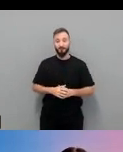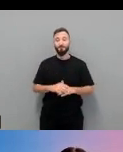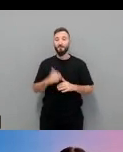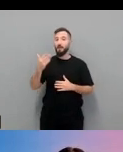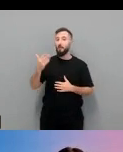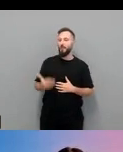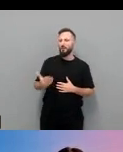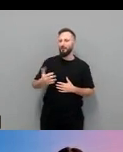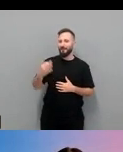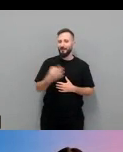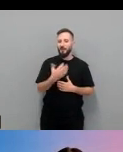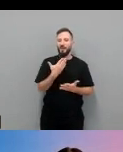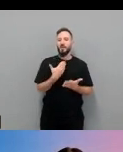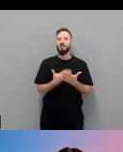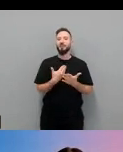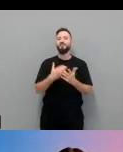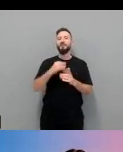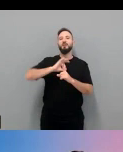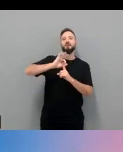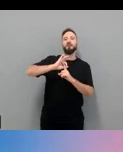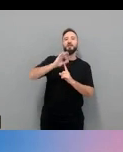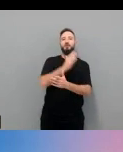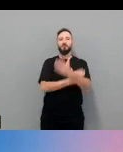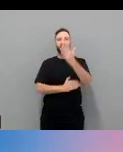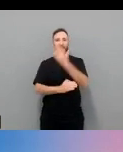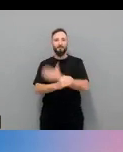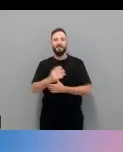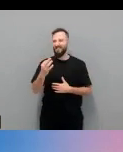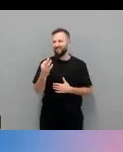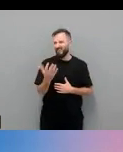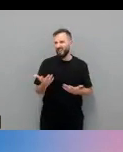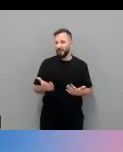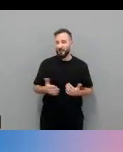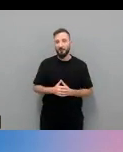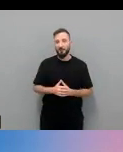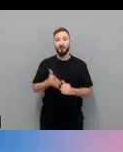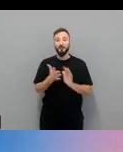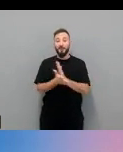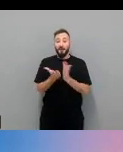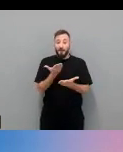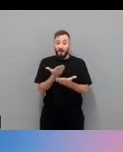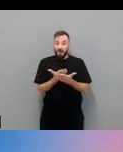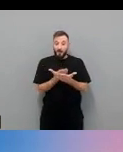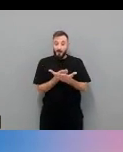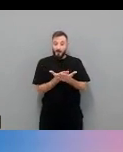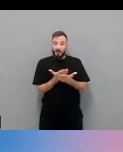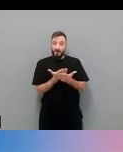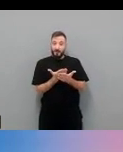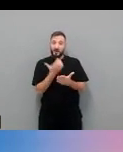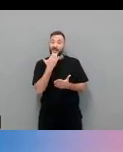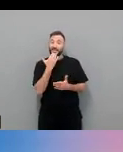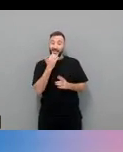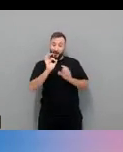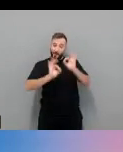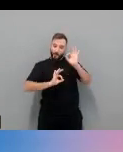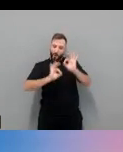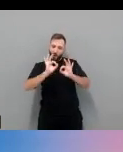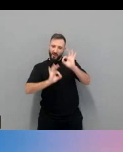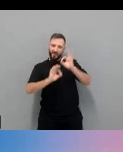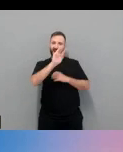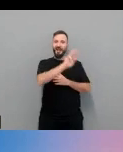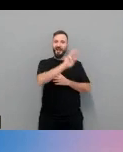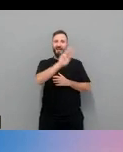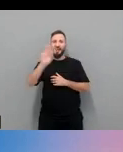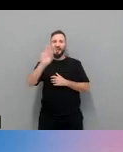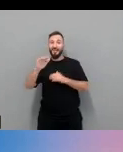importante, el certificado de grado de discapacidad, y es que si en ese certificado nos reconocen un 33%